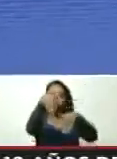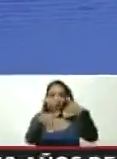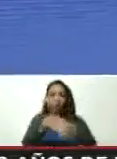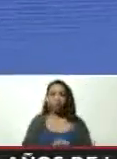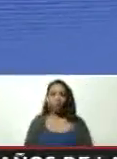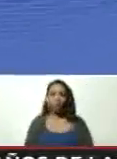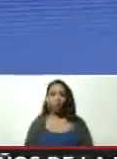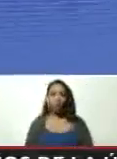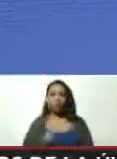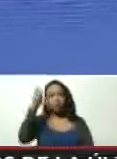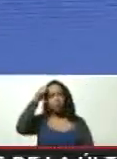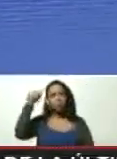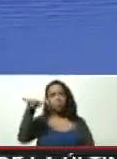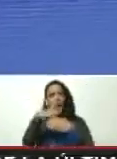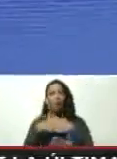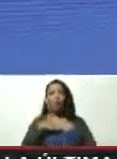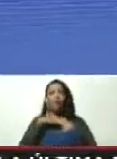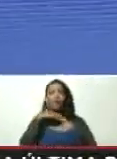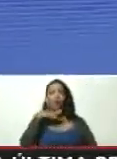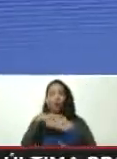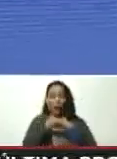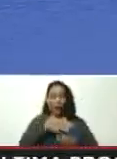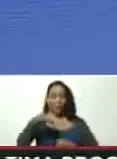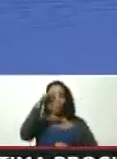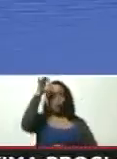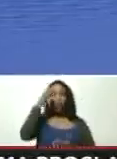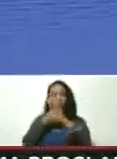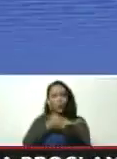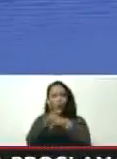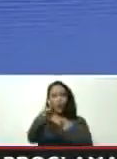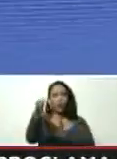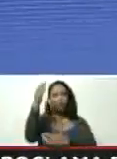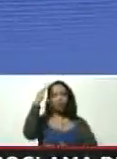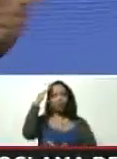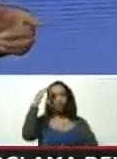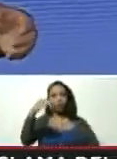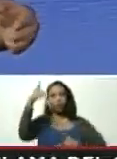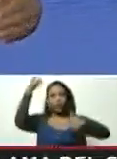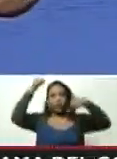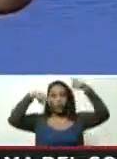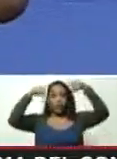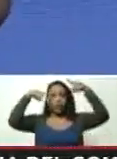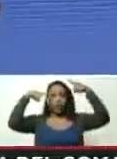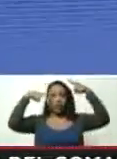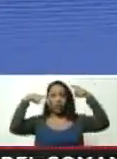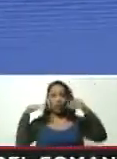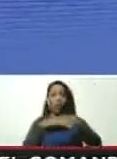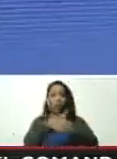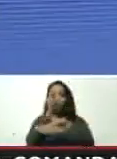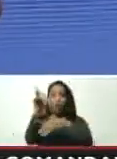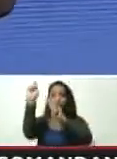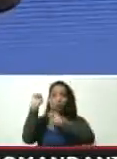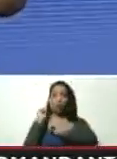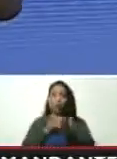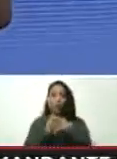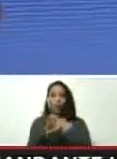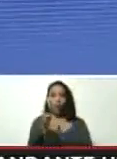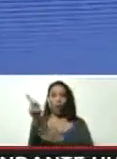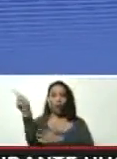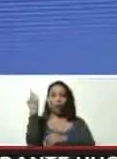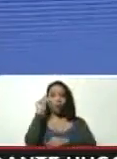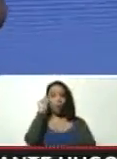Un pueblo cargado de una espiritualidad y de una lealtad al comandante Chávez. Y pasó la lealtad, desde mi punto de vista, ese fue un